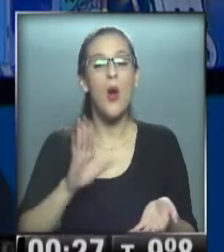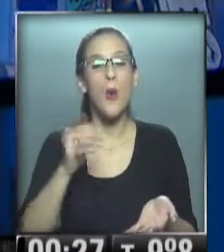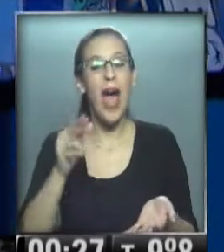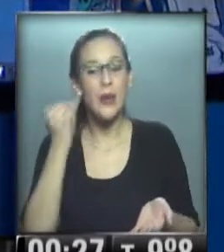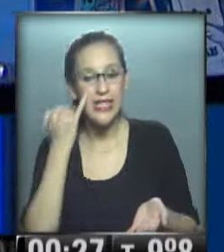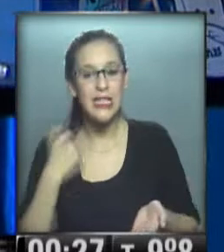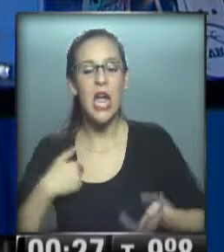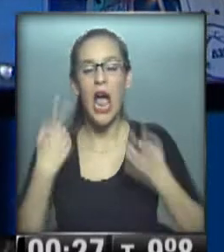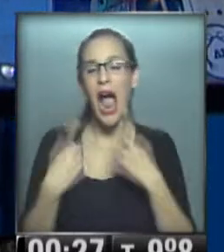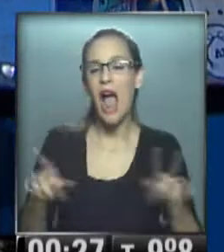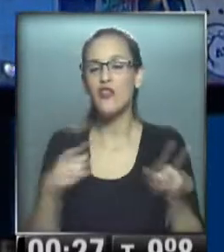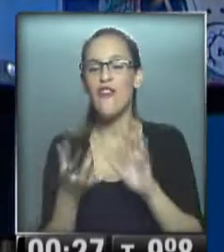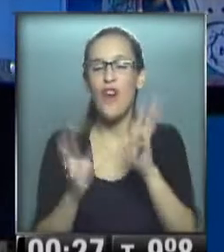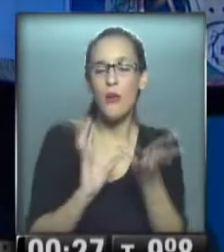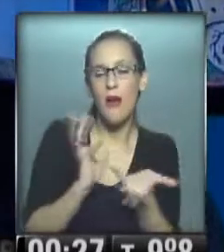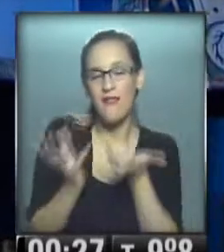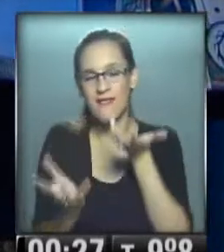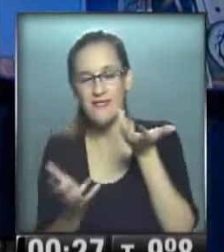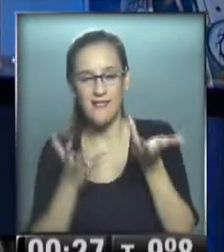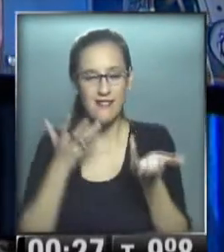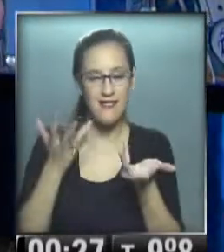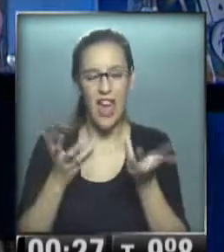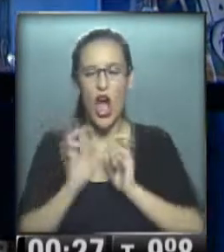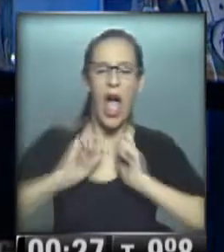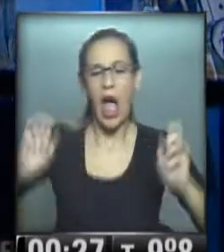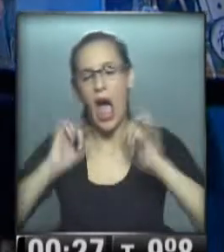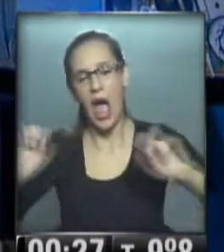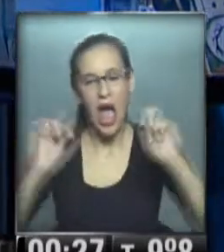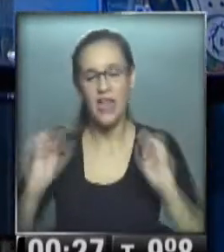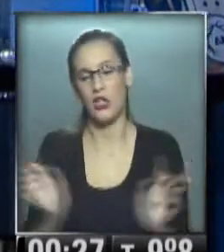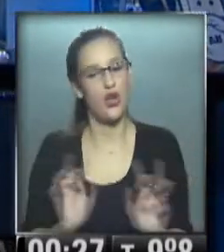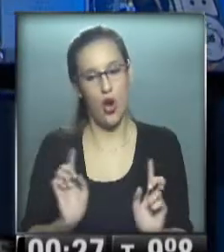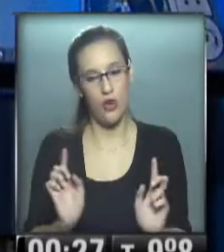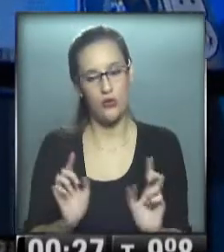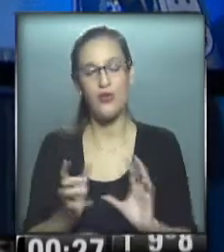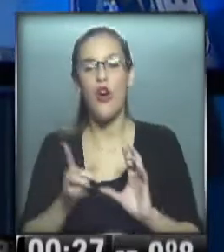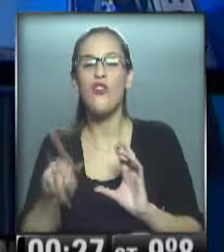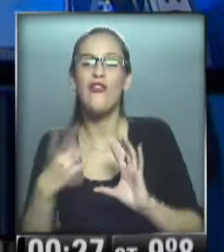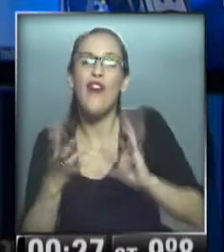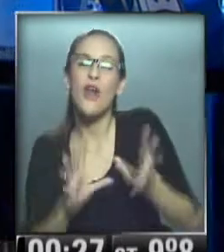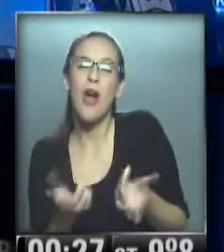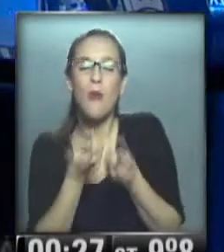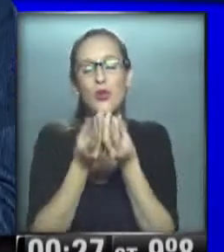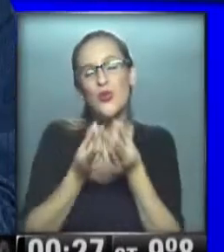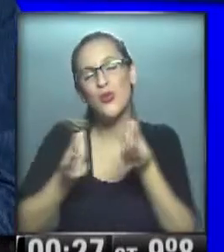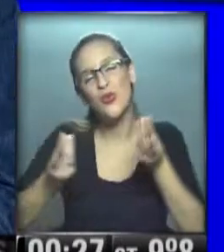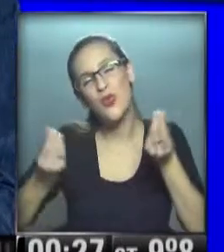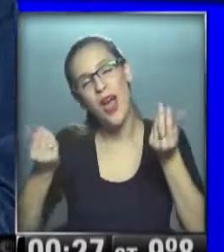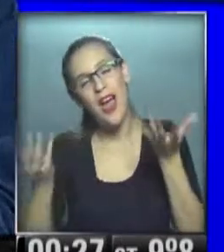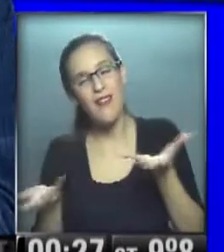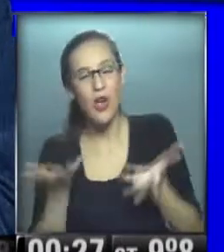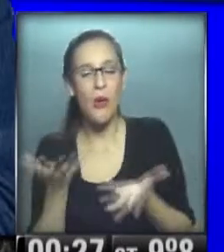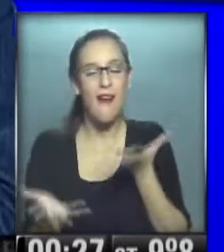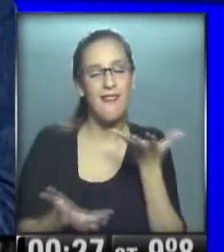mucho más sensual tal vez a veces y no tan a los gritos tan de garganta como los discos anteriores la verdad que es un disco a mí me gustó el hacedor